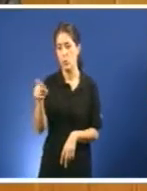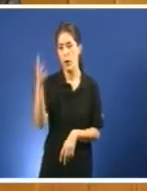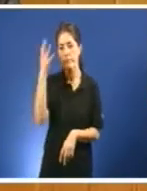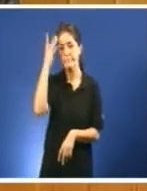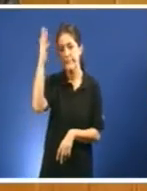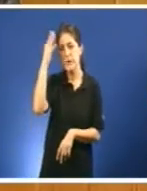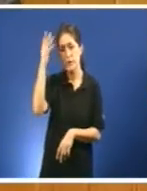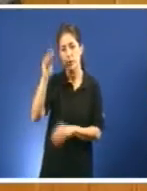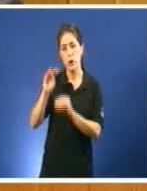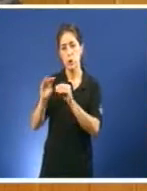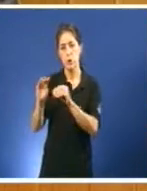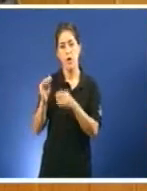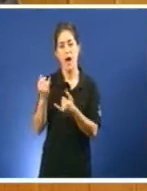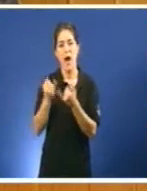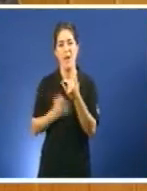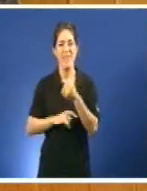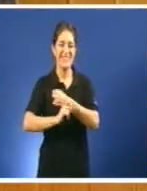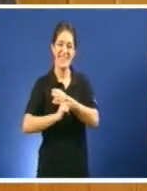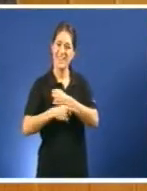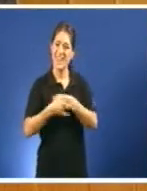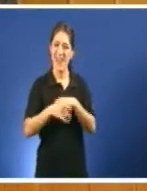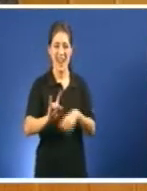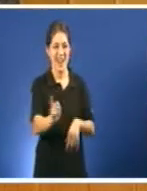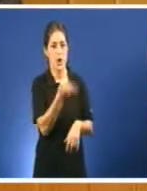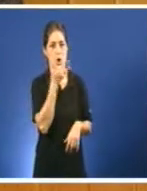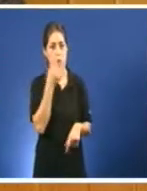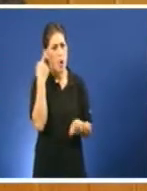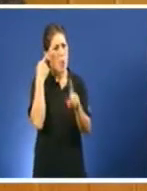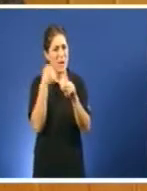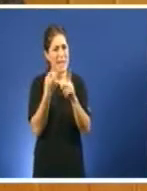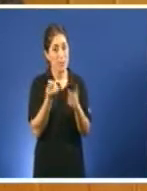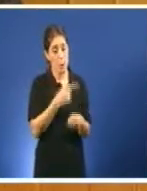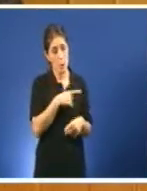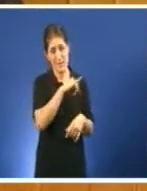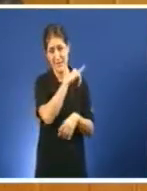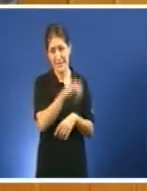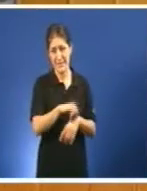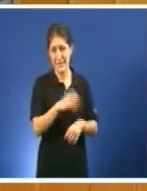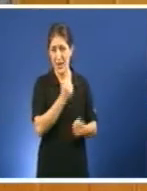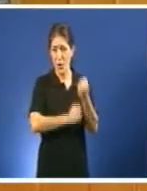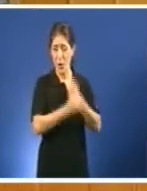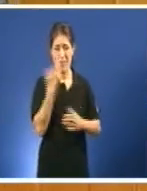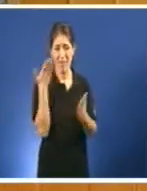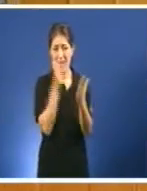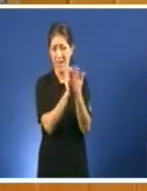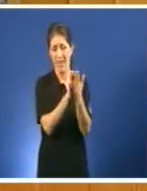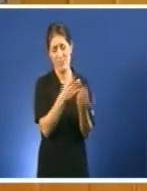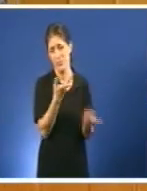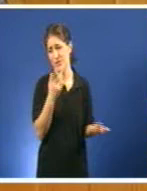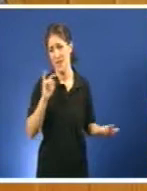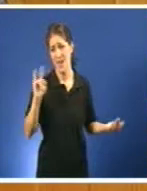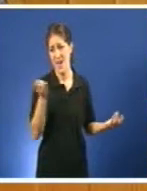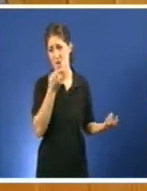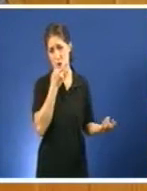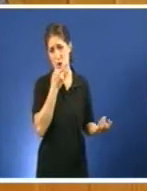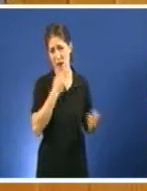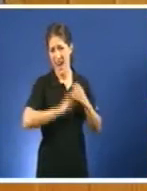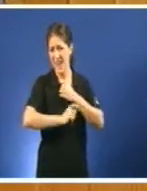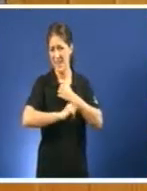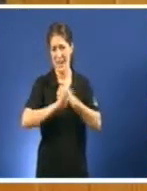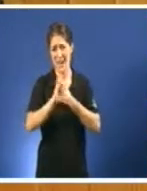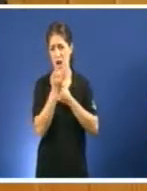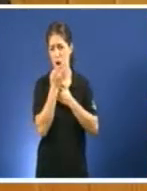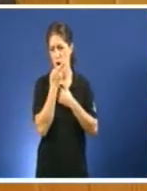nunha estrategia errada para facer fronte á crise económica, nunha estrategia, ademais,